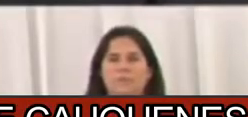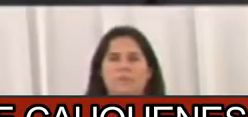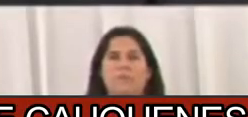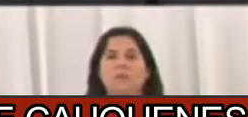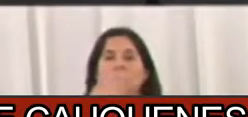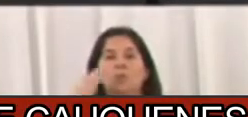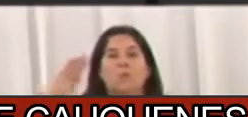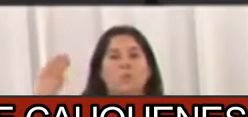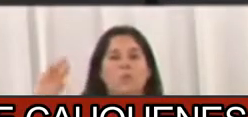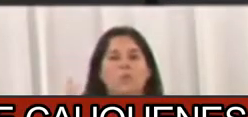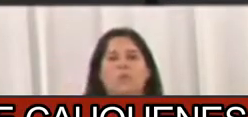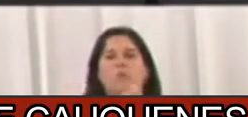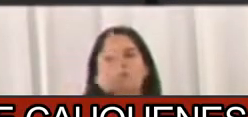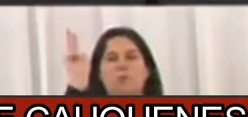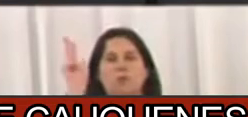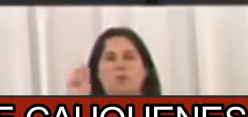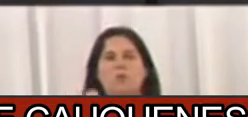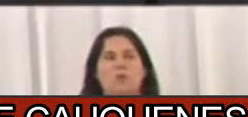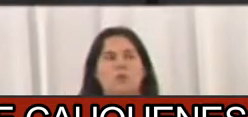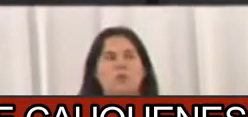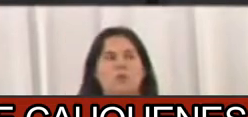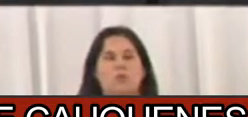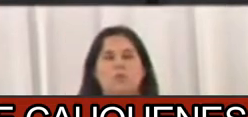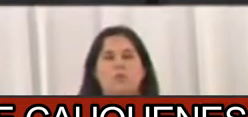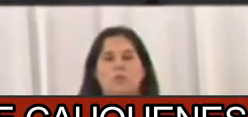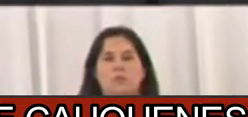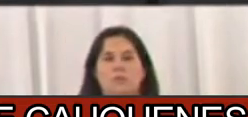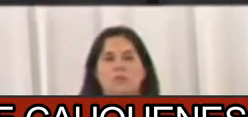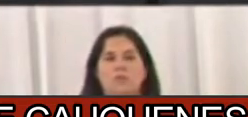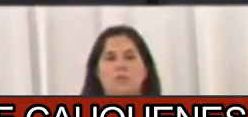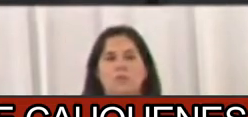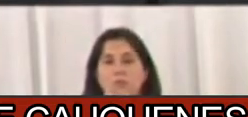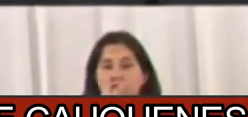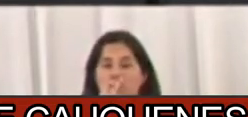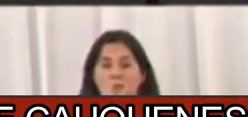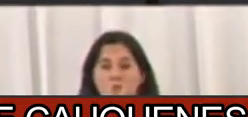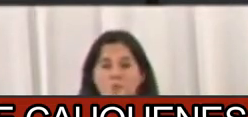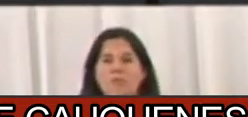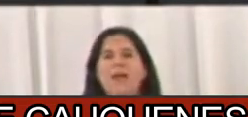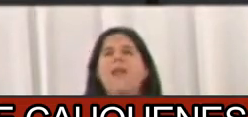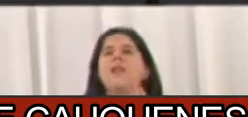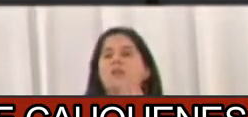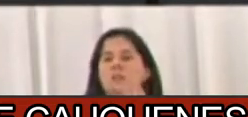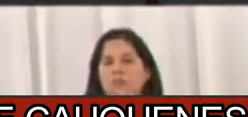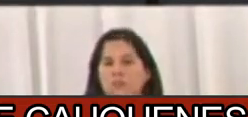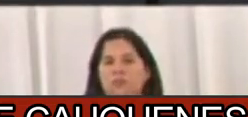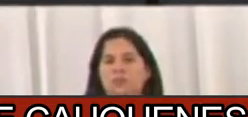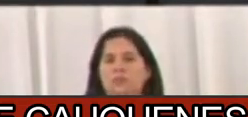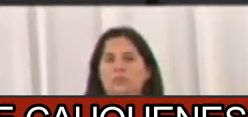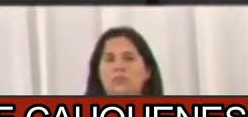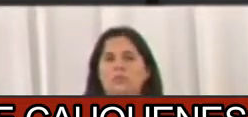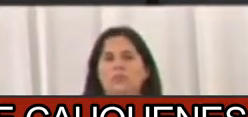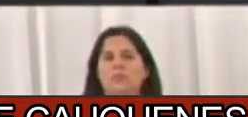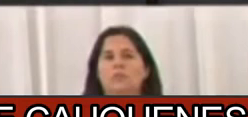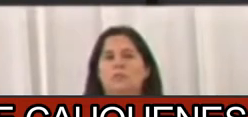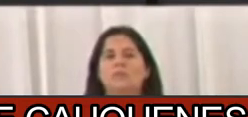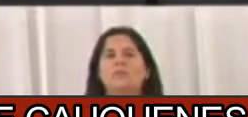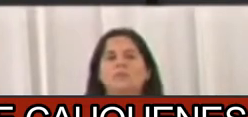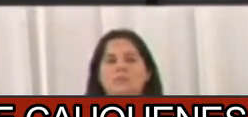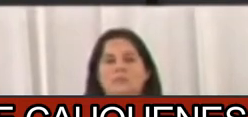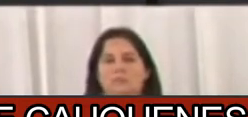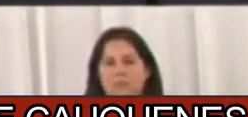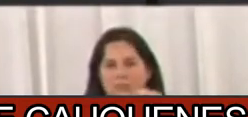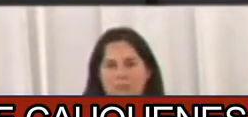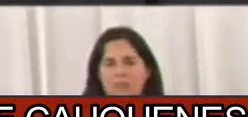por Dios, la patria y por Cauquienes, observar la Constitución y las leyes y cumplir